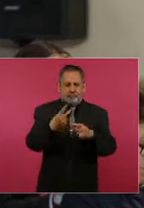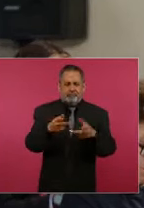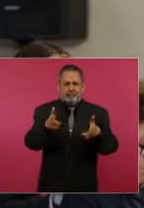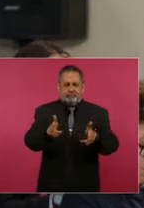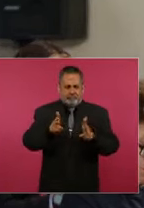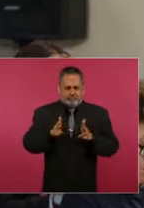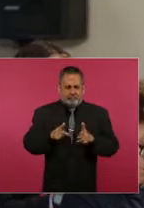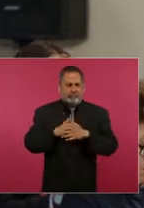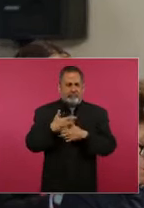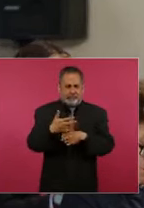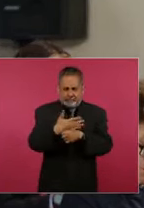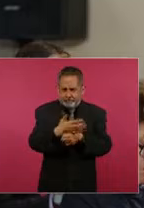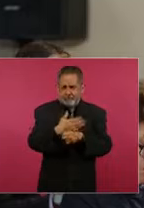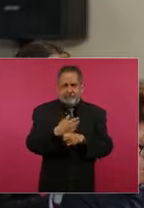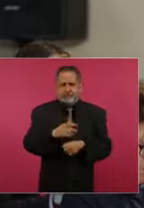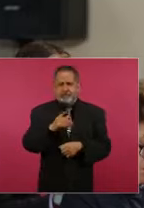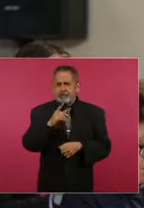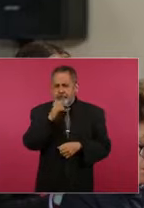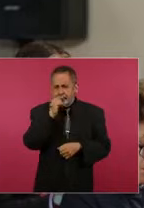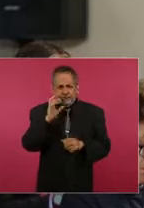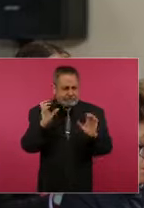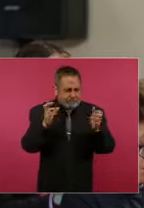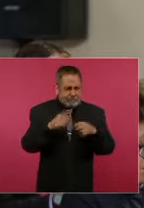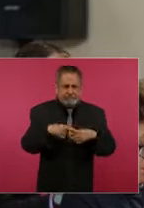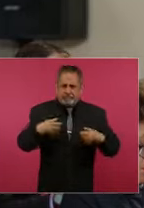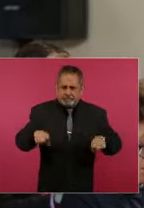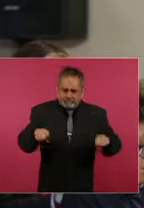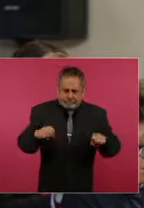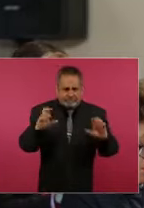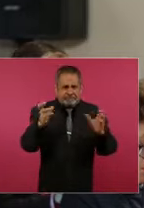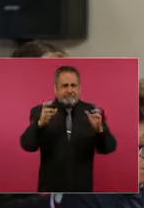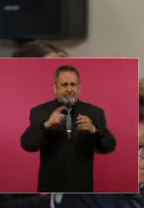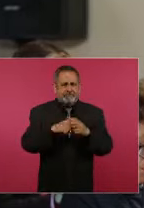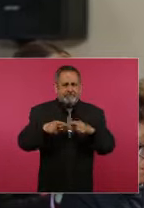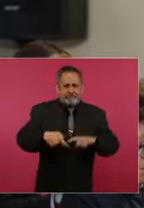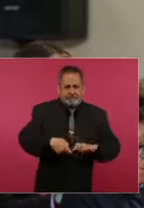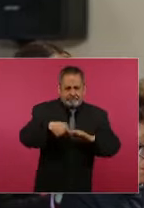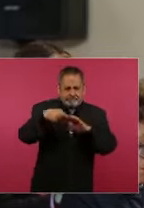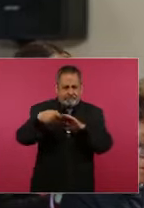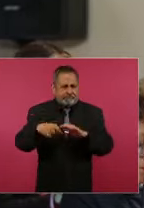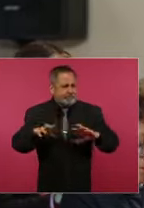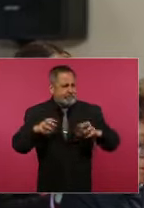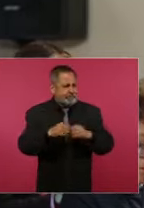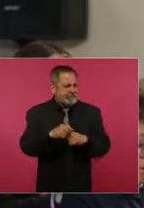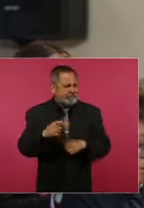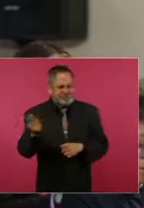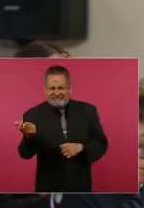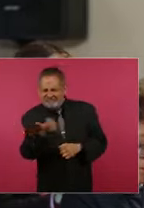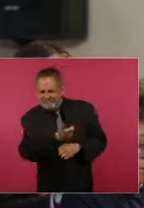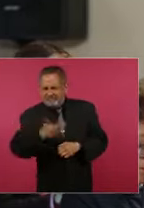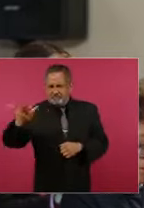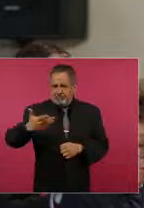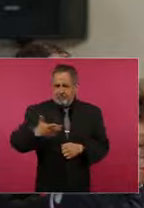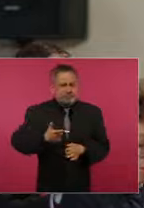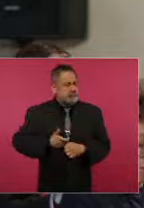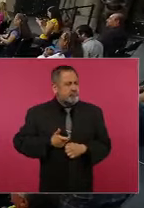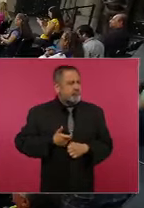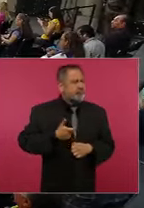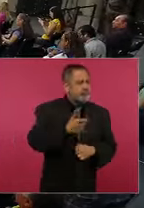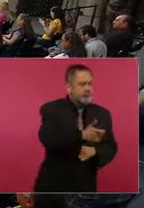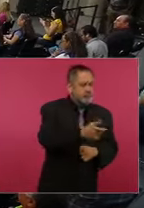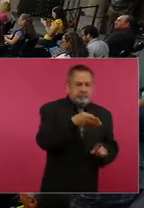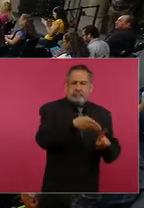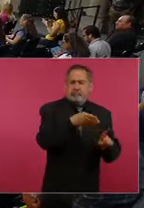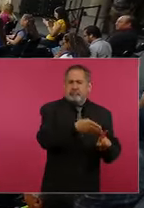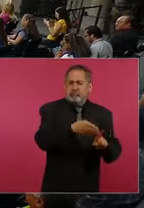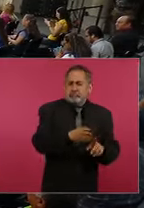de traslado, patrullas híbridas, perdón, motopatrullas y grúas para tránsito a sobreprecio. Pero aquí lo raro